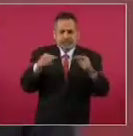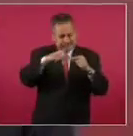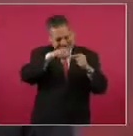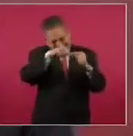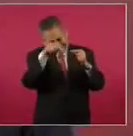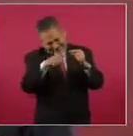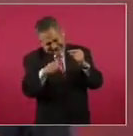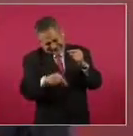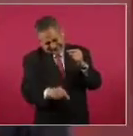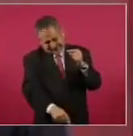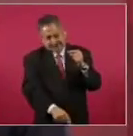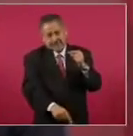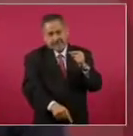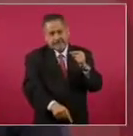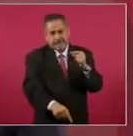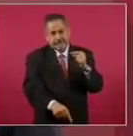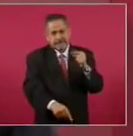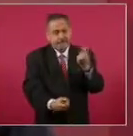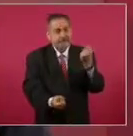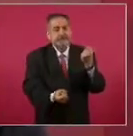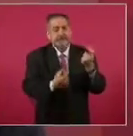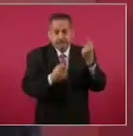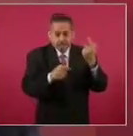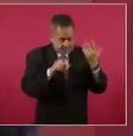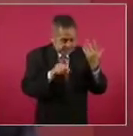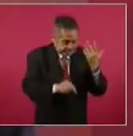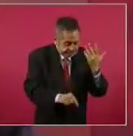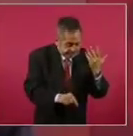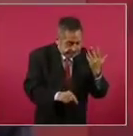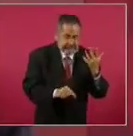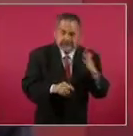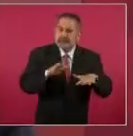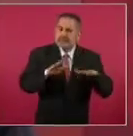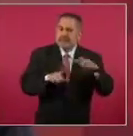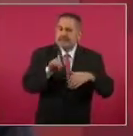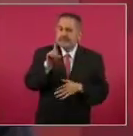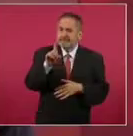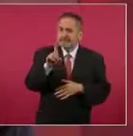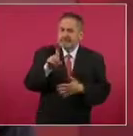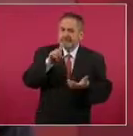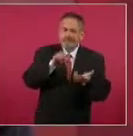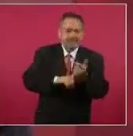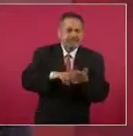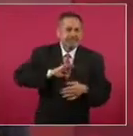agua, en algunos casos, hasta con